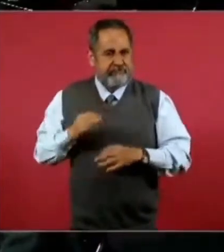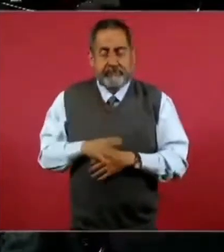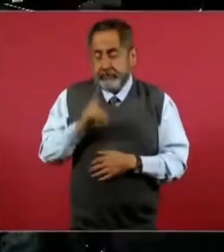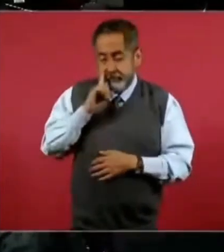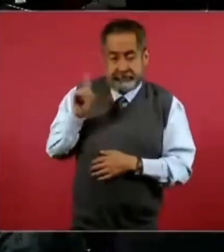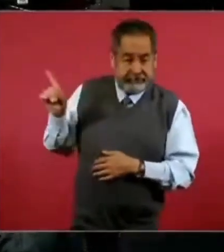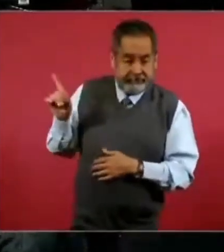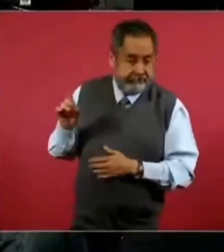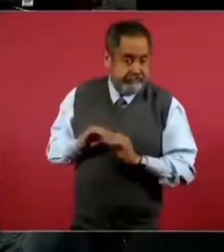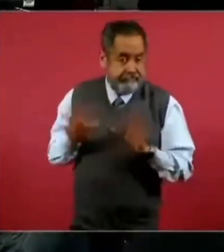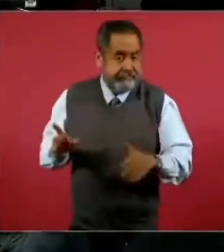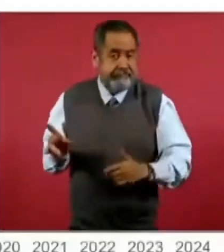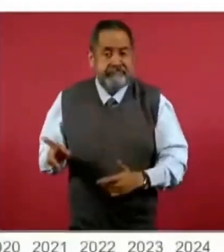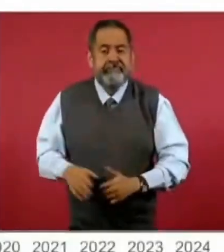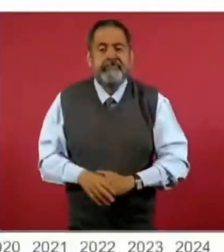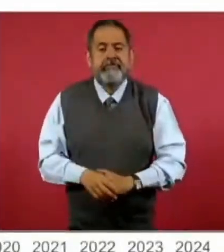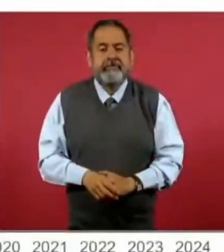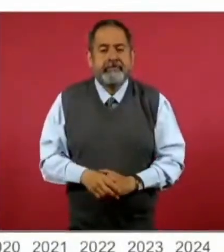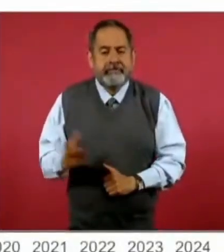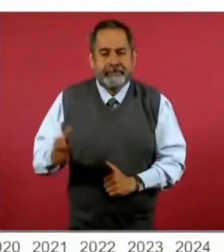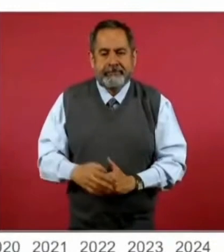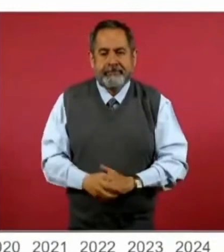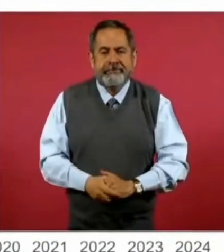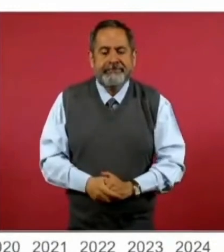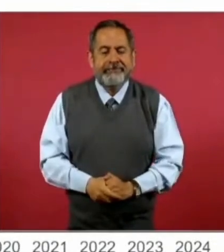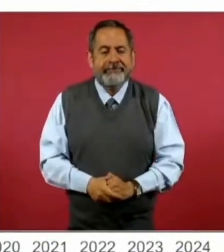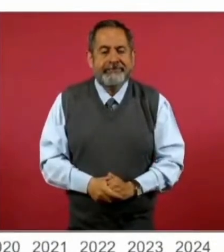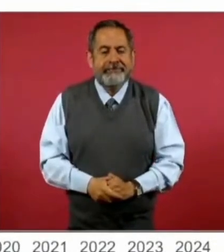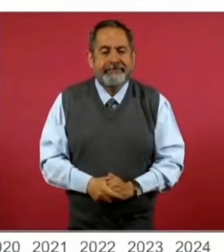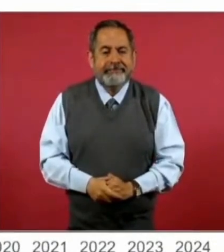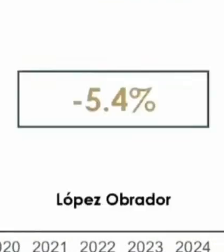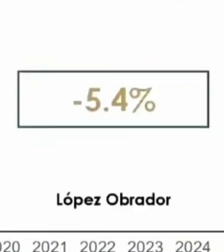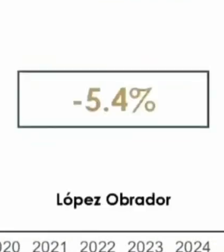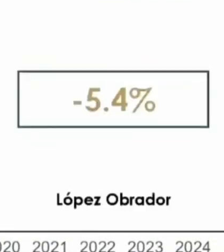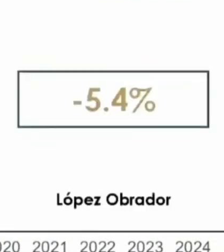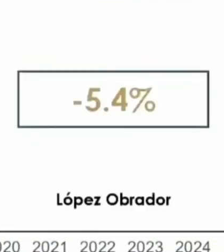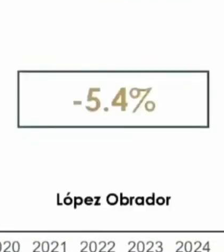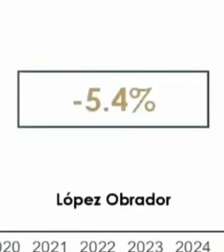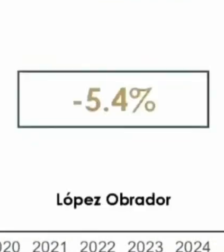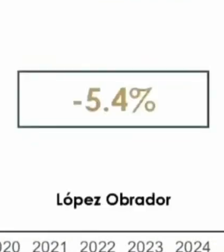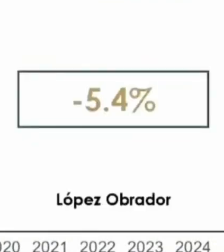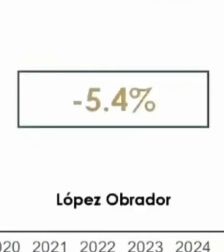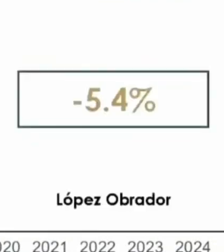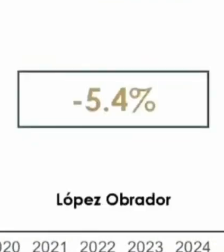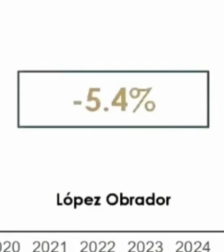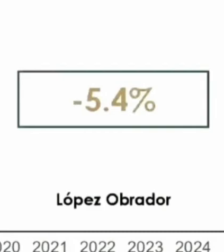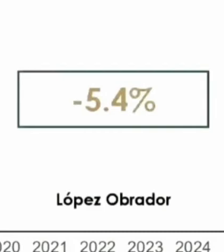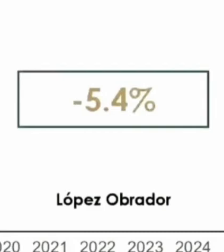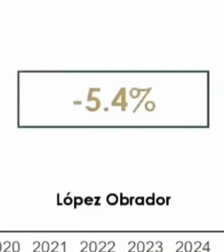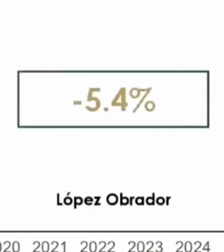Miren esto. Y se hizo ese rescate apoyando al pueblo.